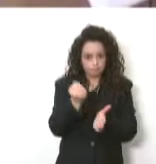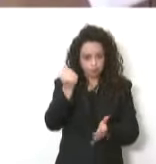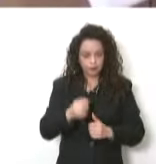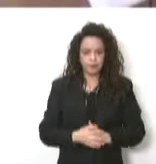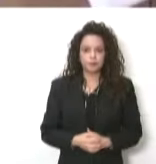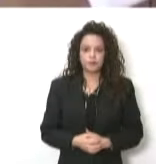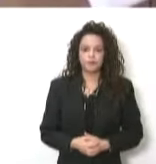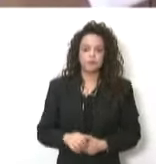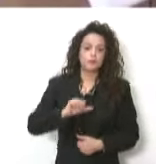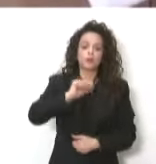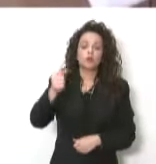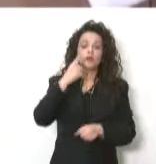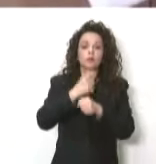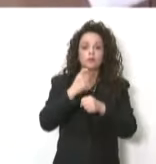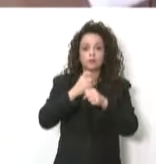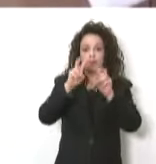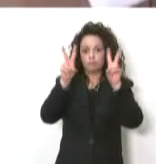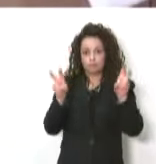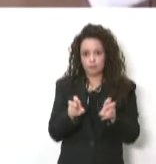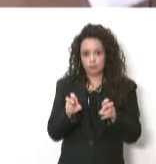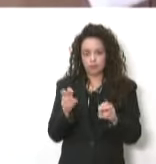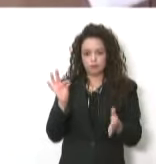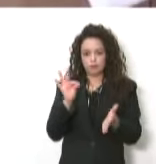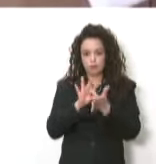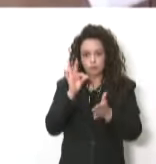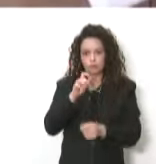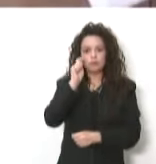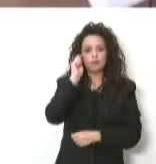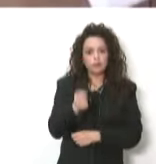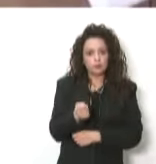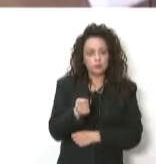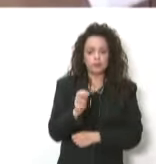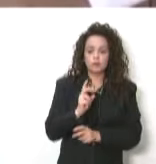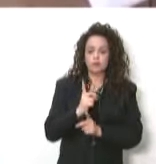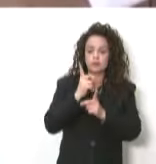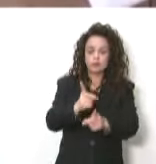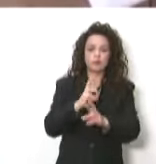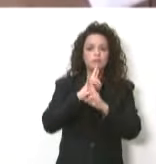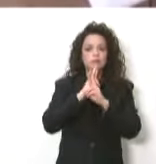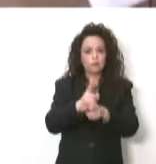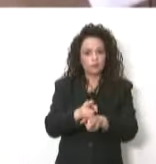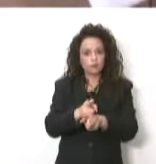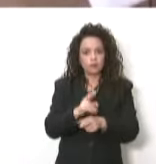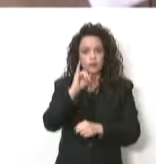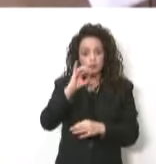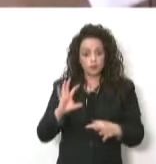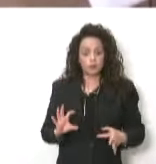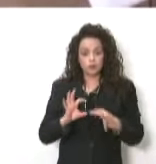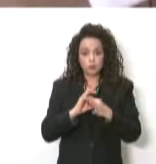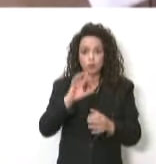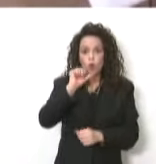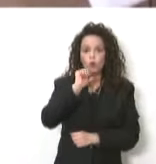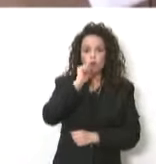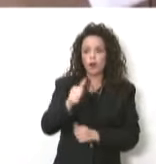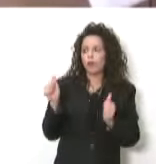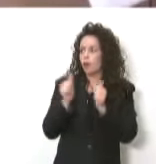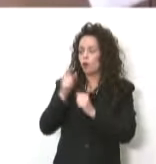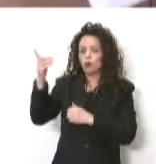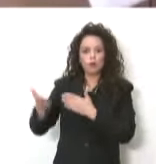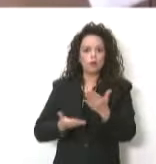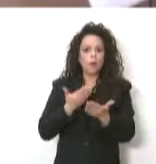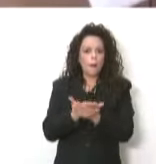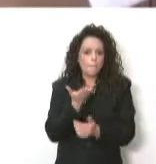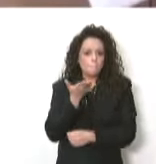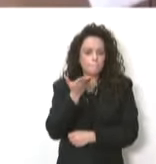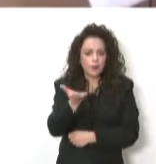en primer lugar se verificó el oficio remitido en respuesta y se determinó que no corresponde con lo solicitado, pues únicamente